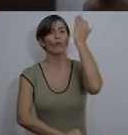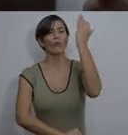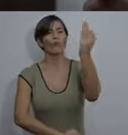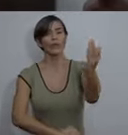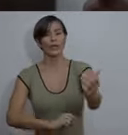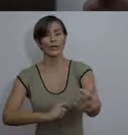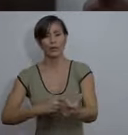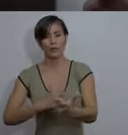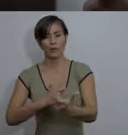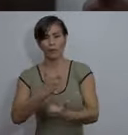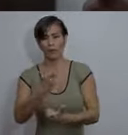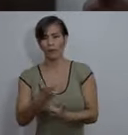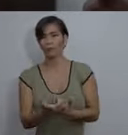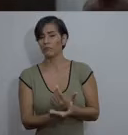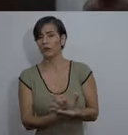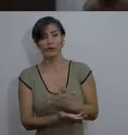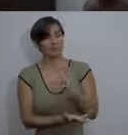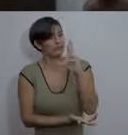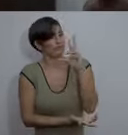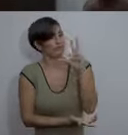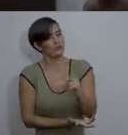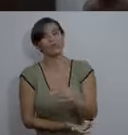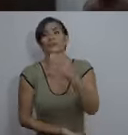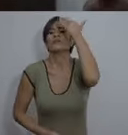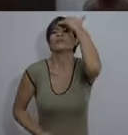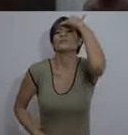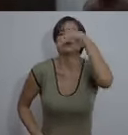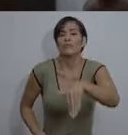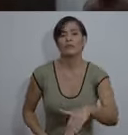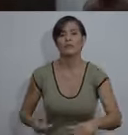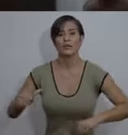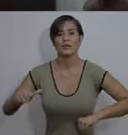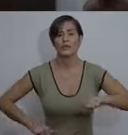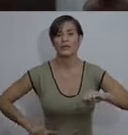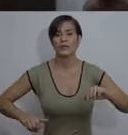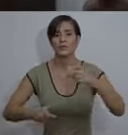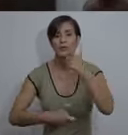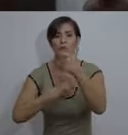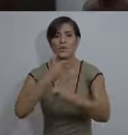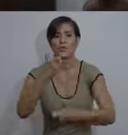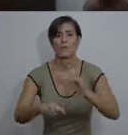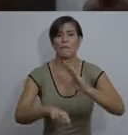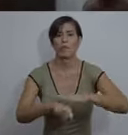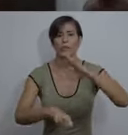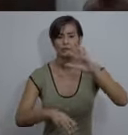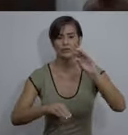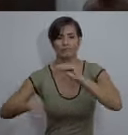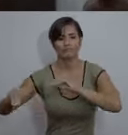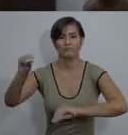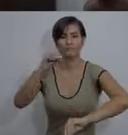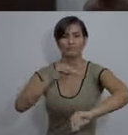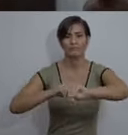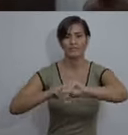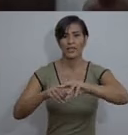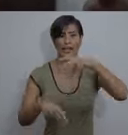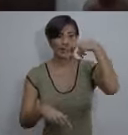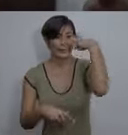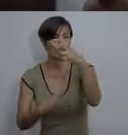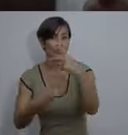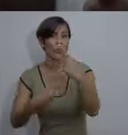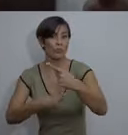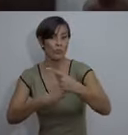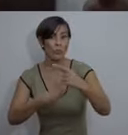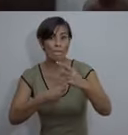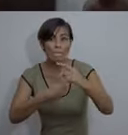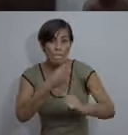y la economía no puede esperar más sabemos que la reactivación económica implica una mayor movilidad y por lo tanto riesgos